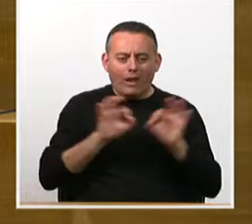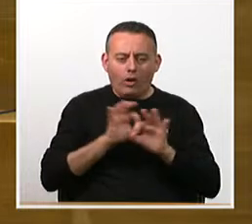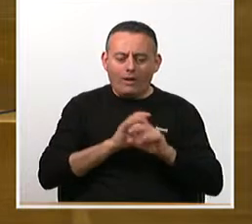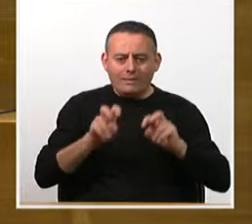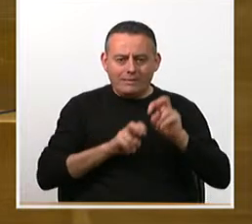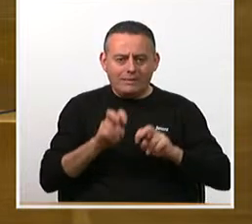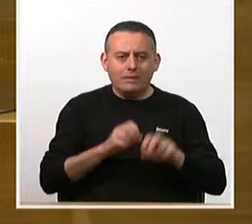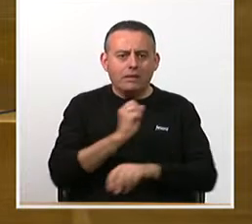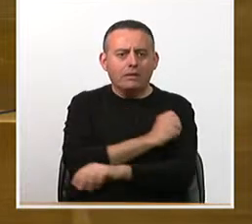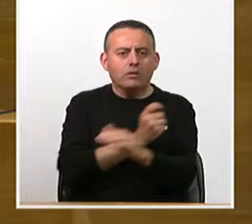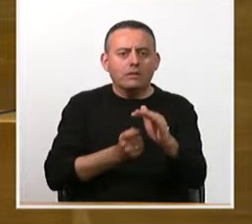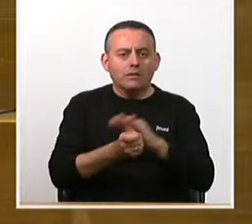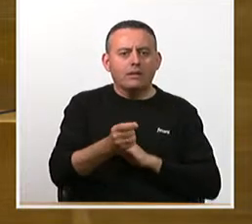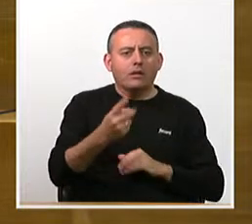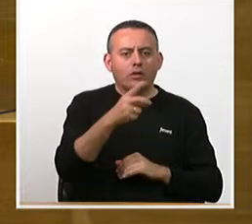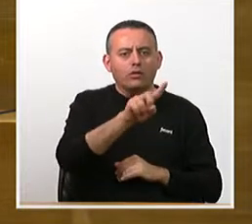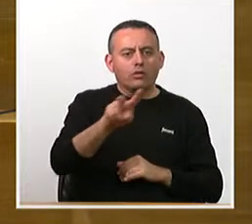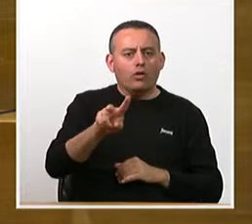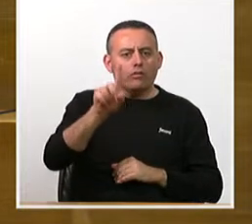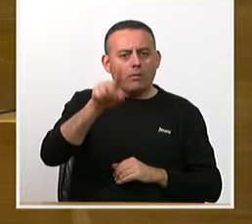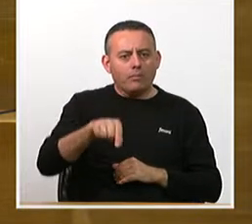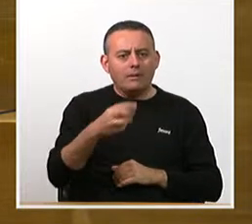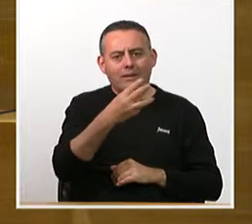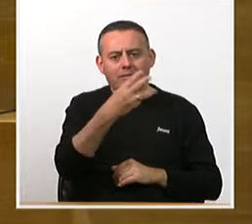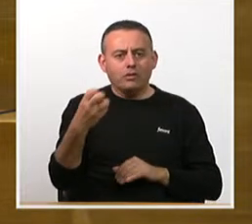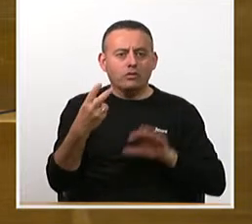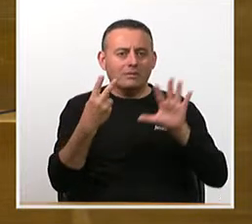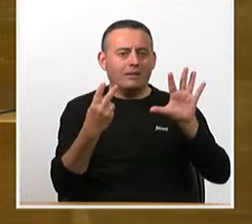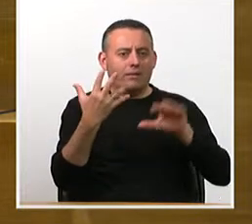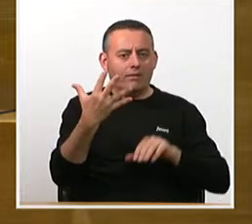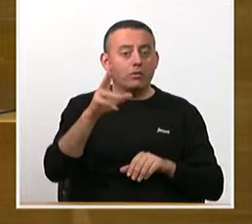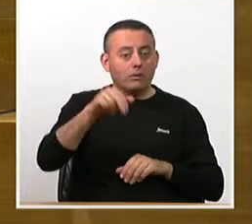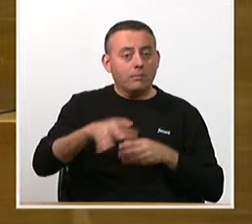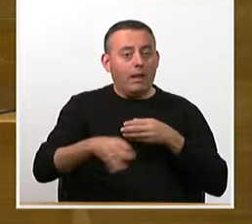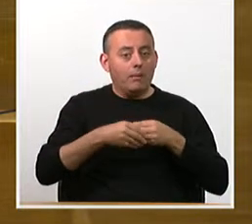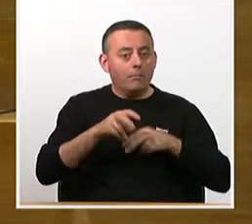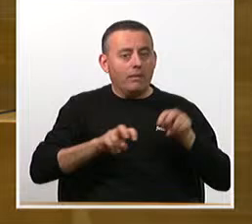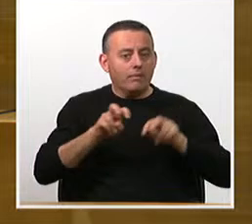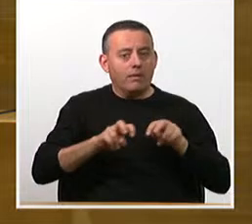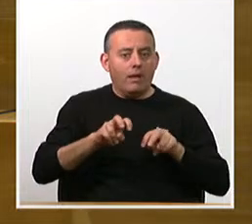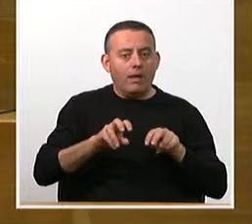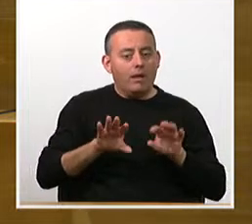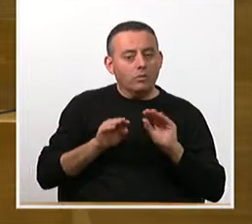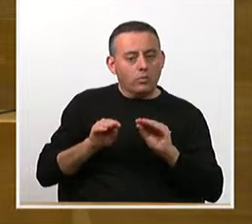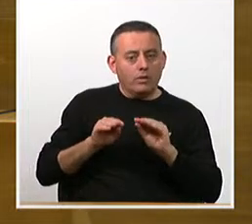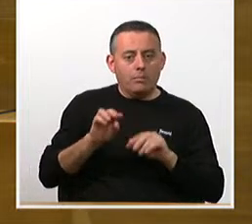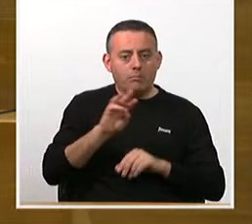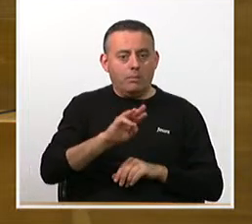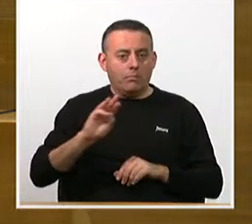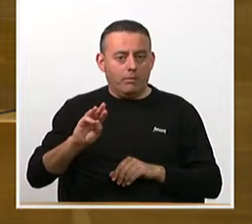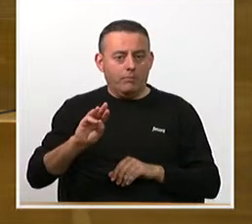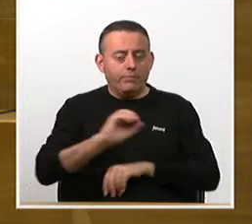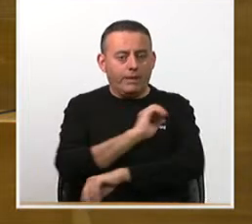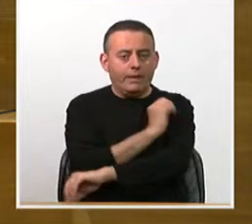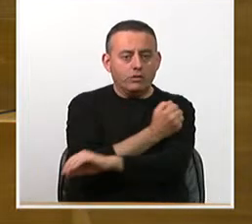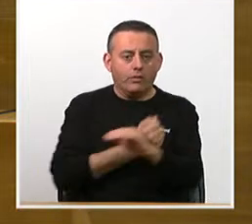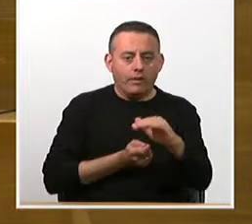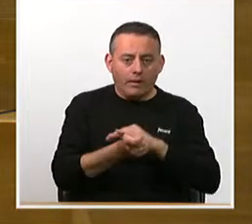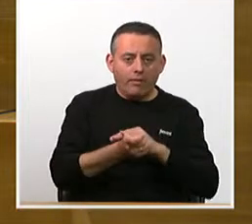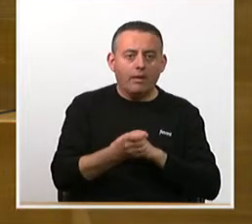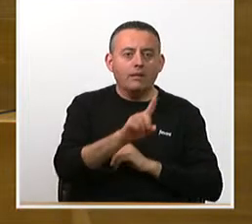entrada 12375 con la enmienda del grupo parlamentario popular registro de